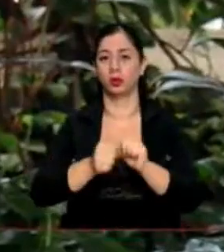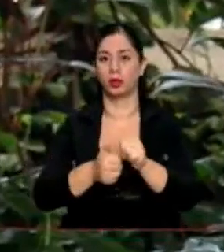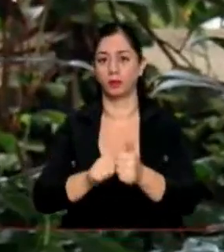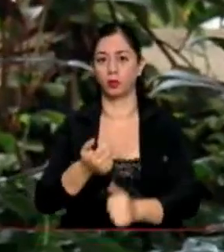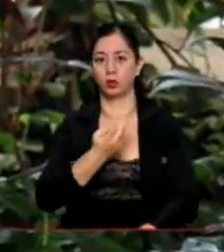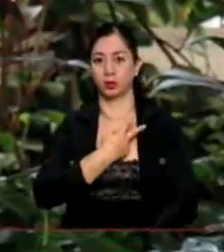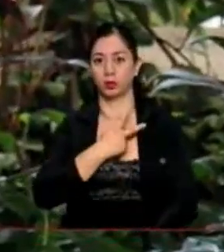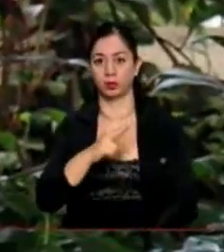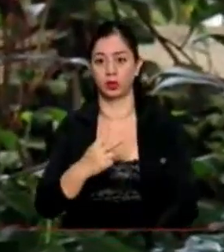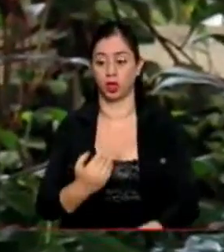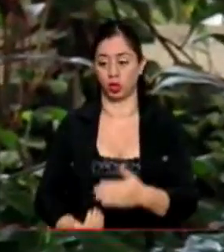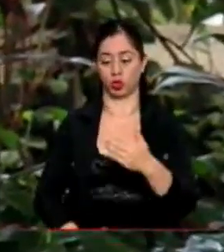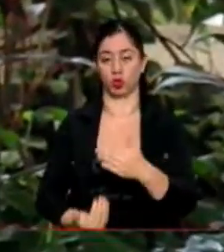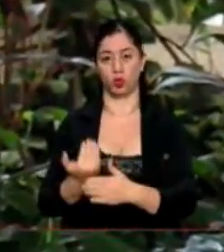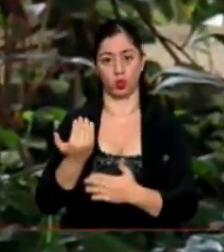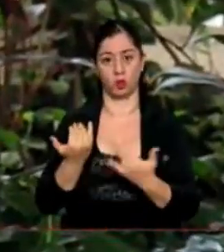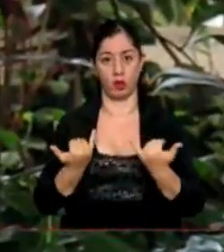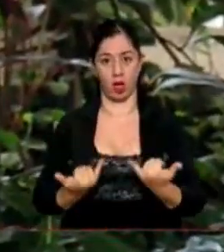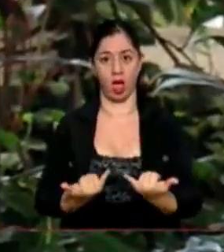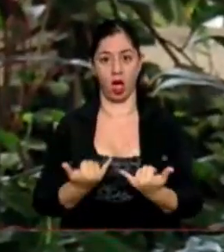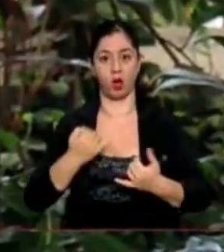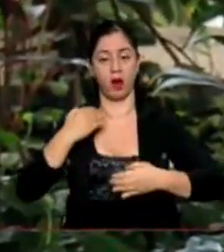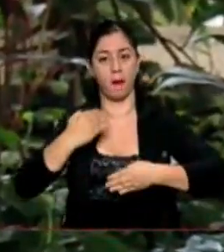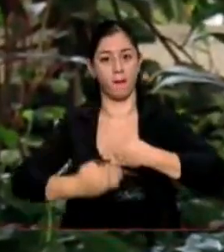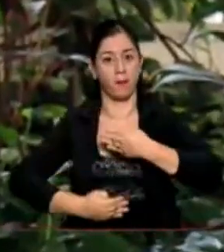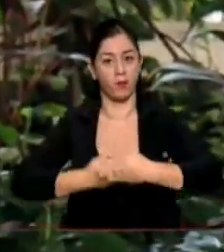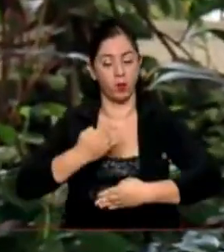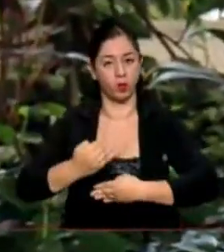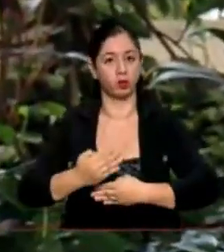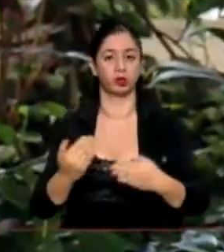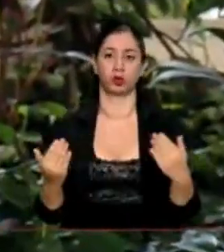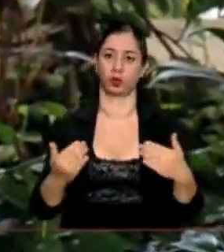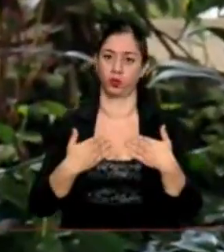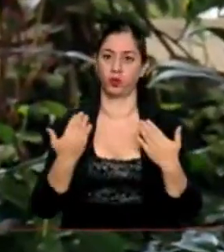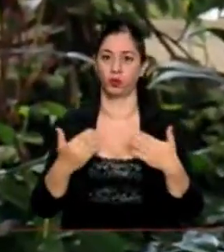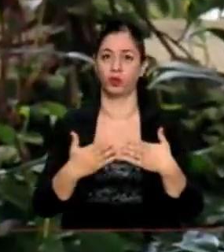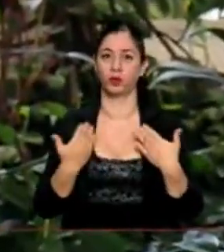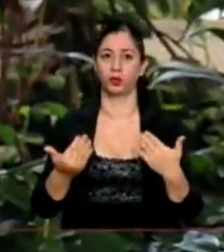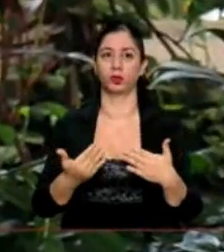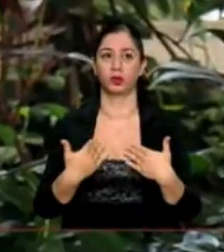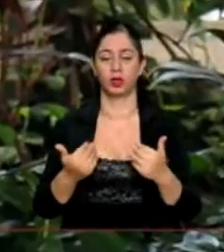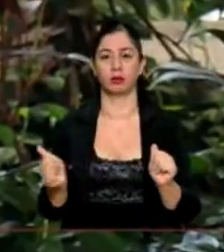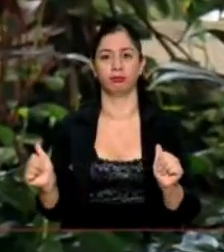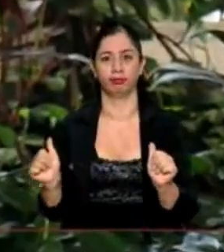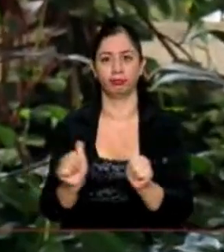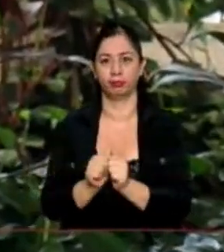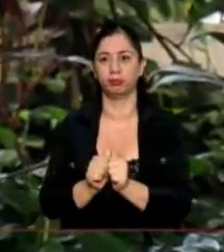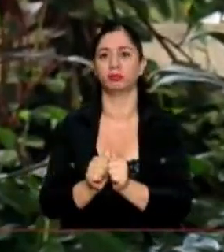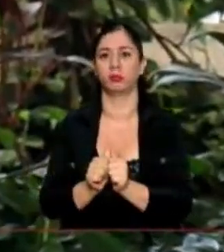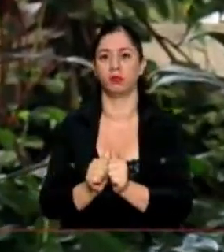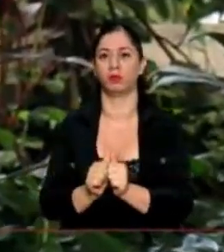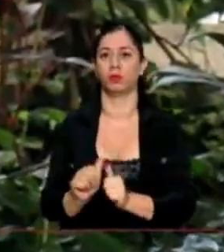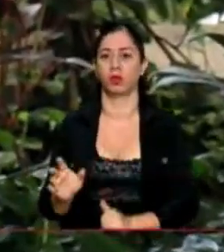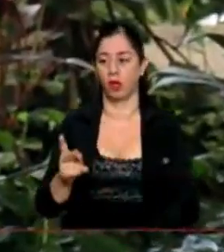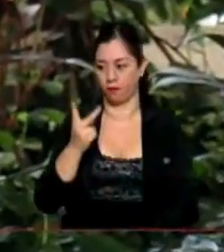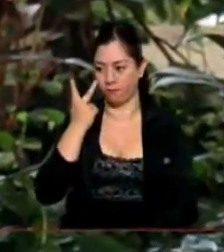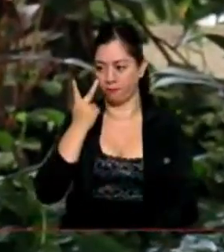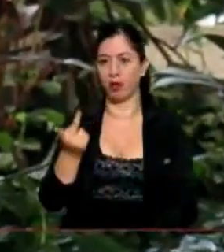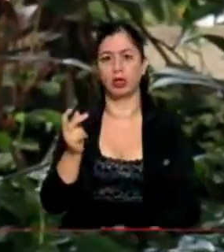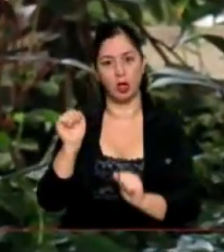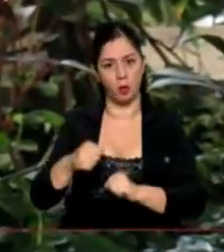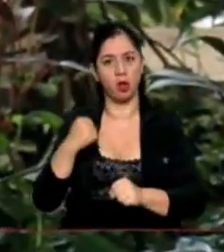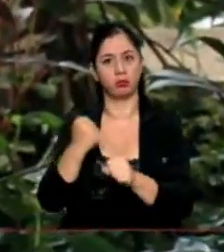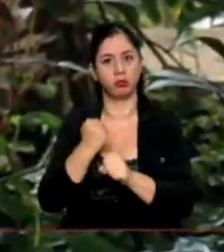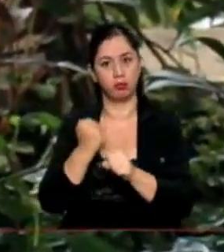vallecaucanos. En esta nueva etapa de este proceso, muy contento de ver el acompañamiento, de ver que es